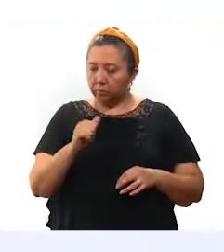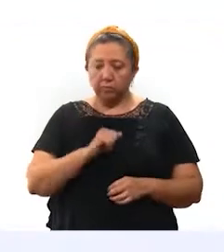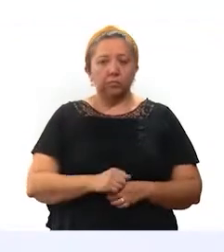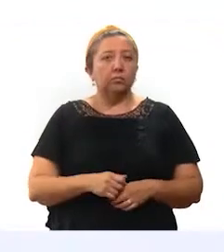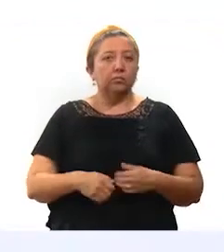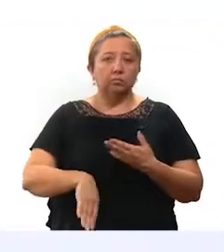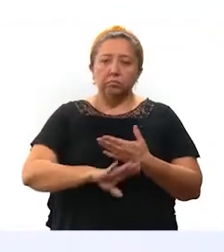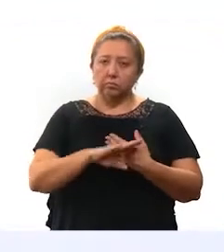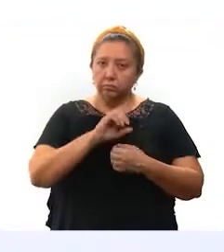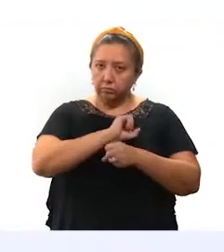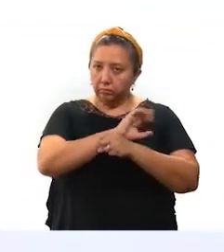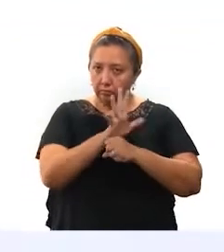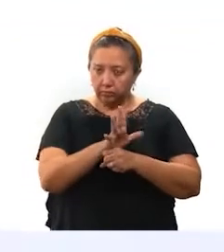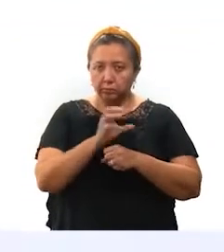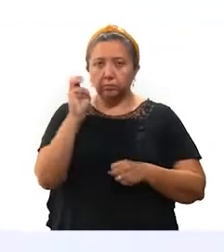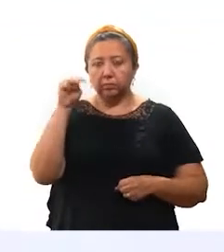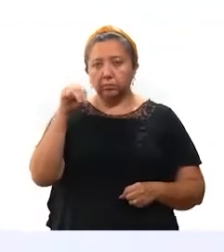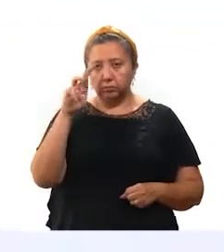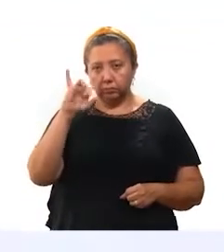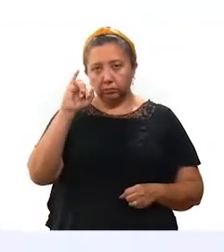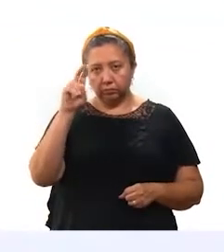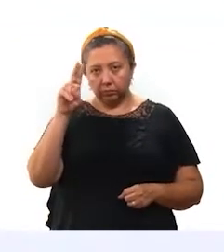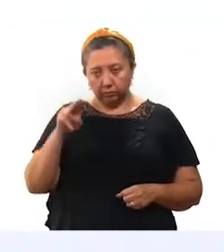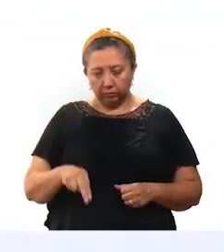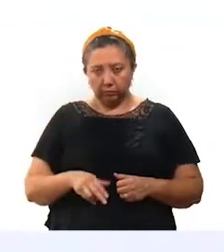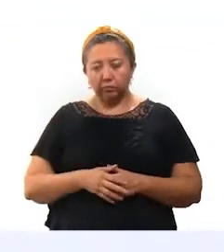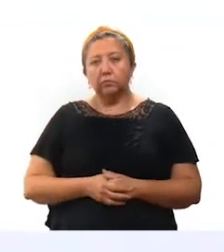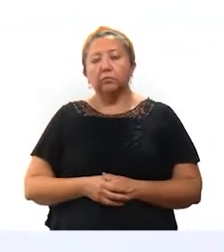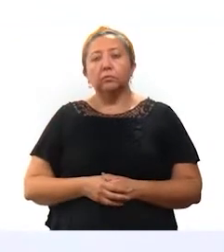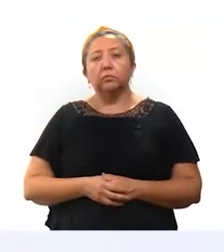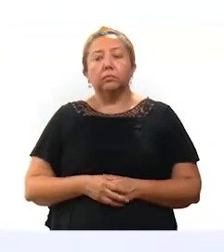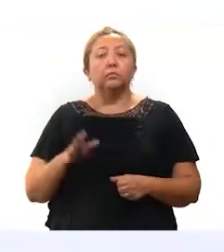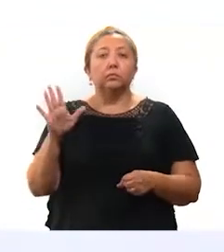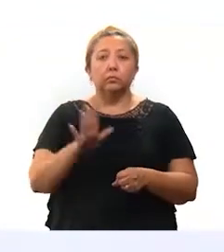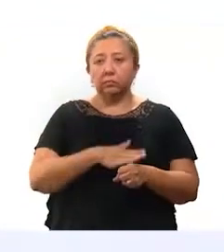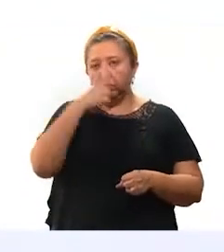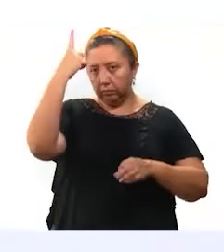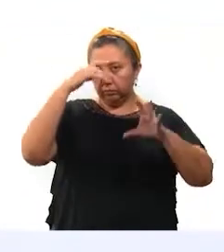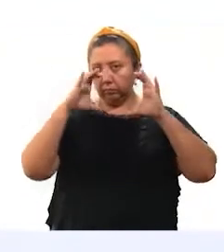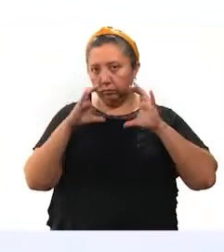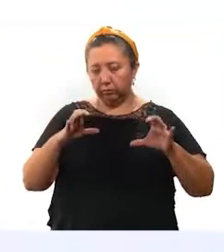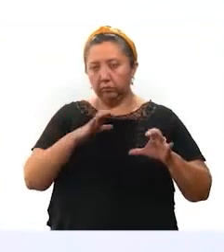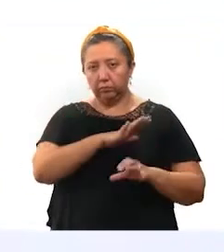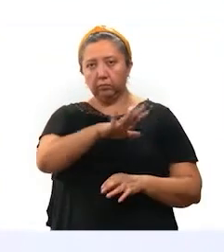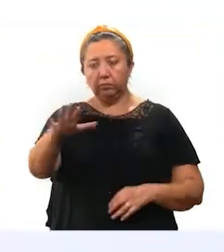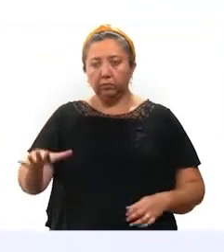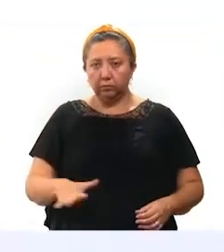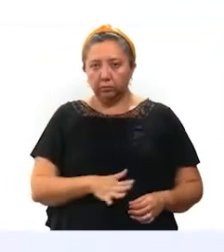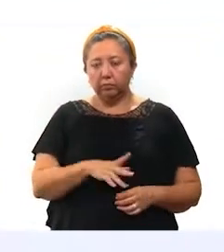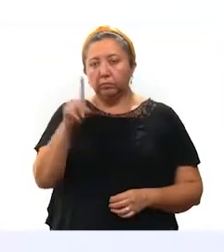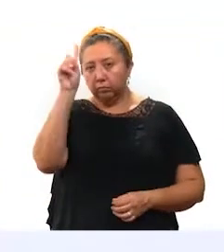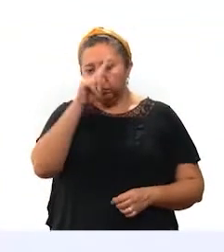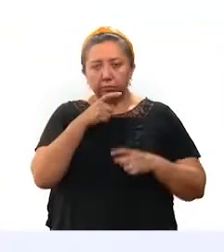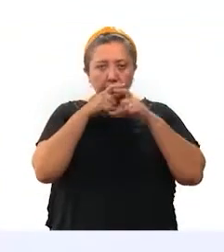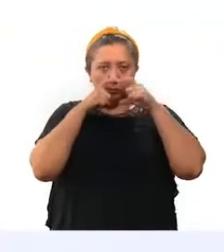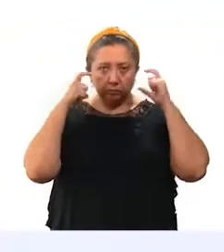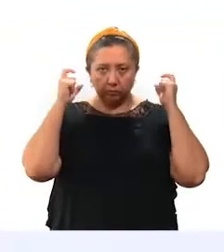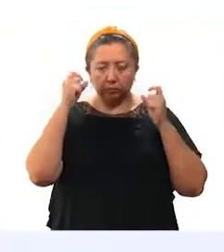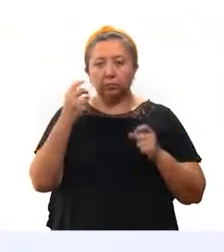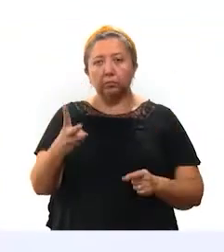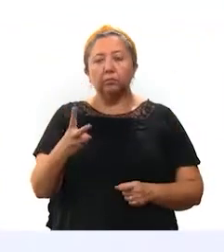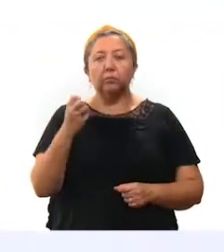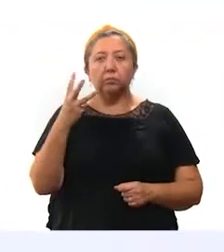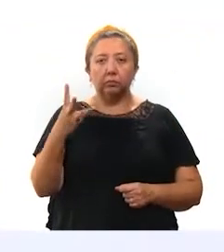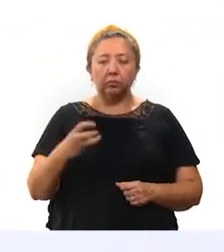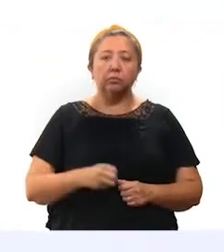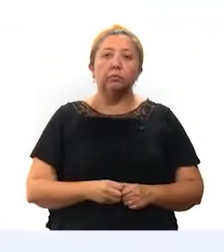brinda ninguna protección contra el COVID, incluida la variante Omicron, por lo que para protegernos entre todos, se sugiere el uso de cubrebocas de 2